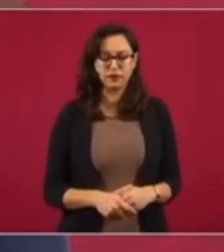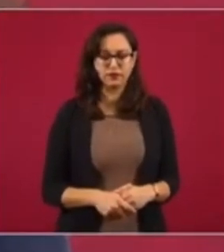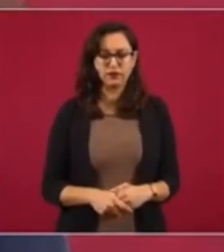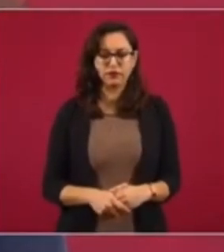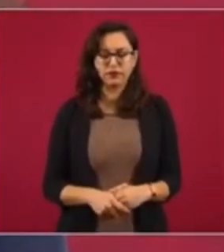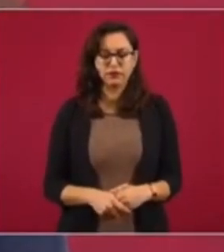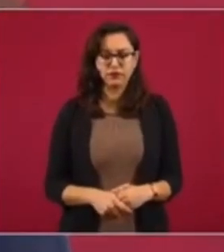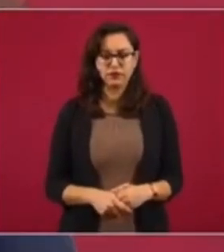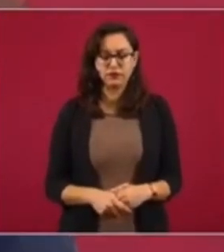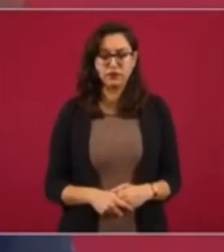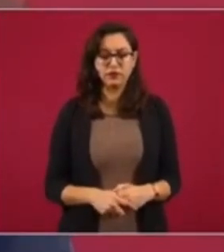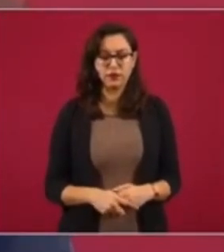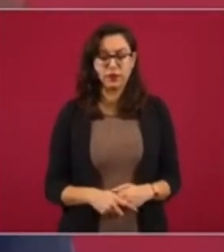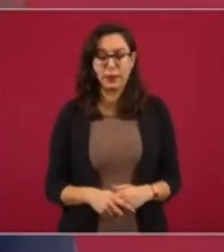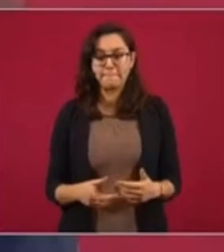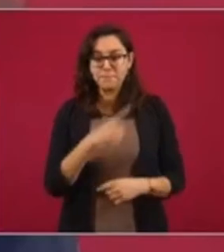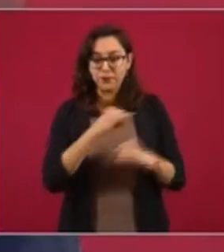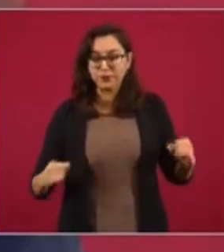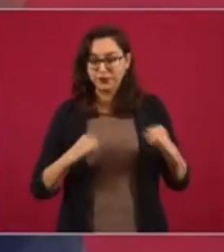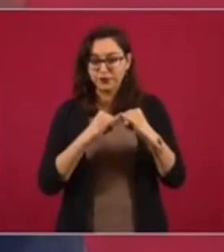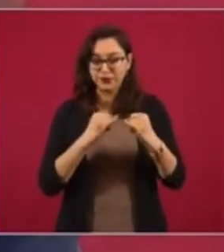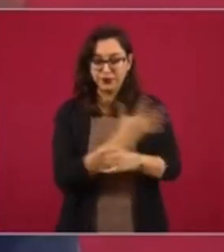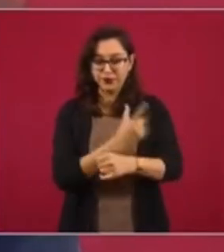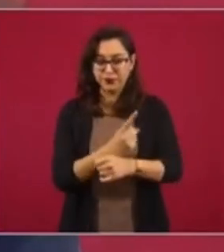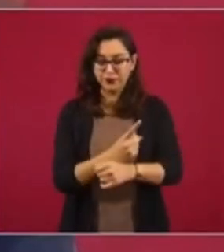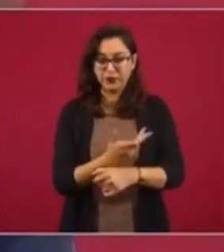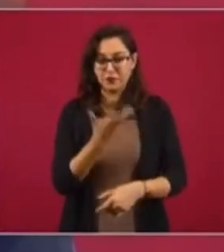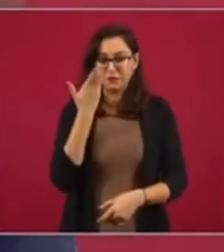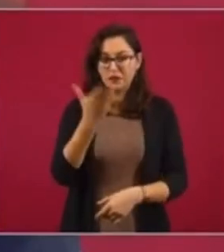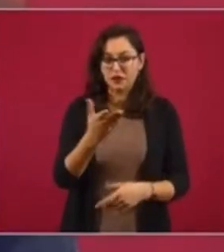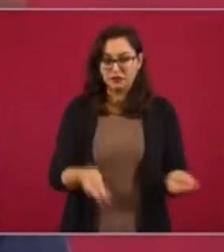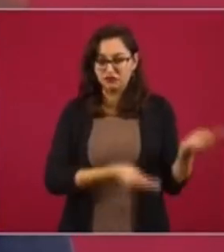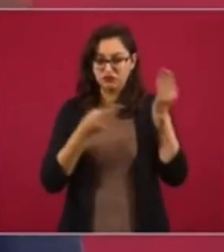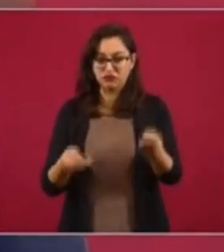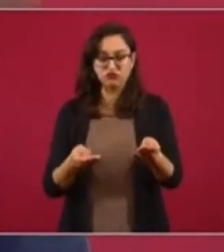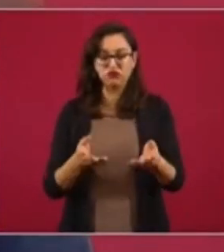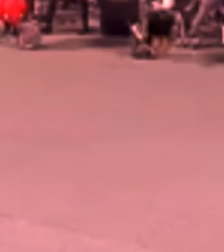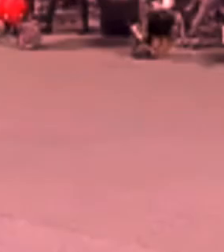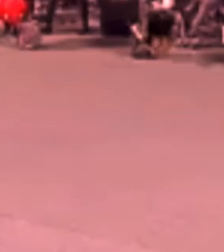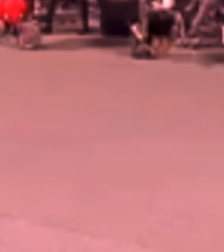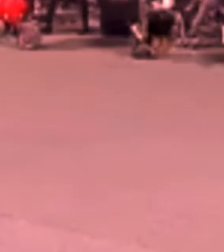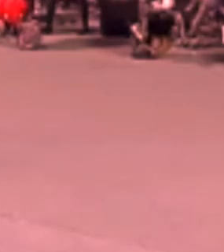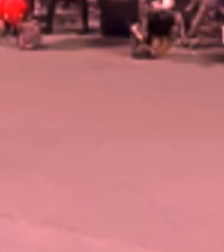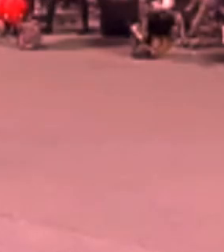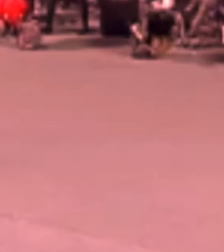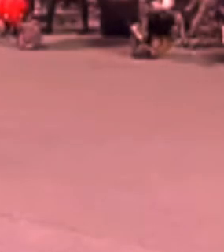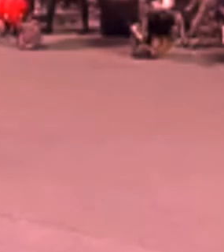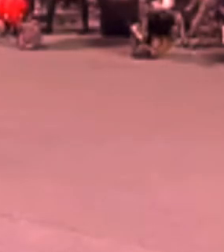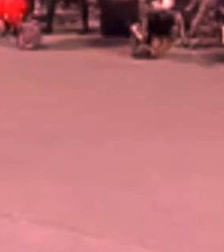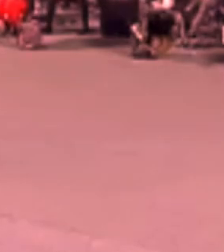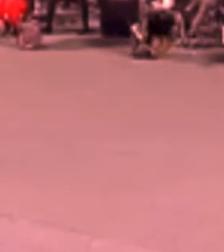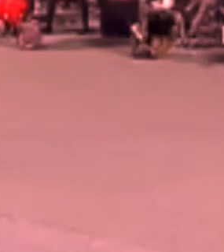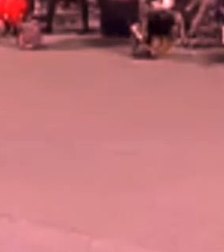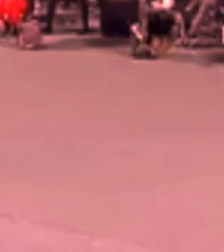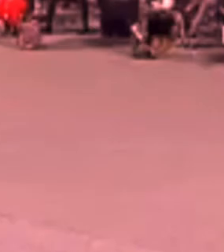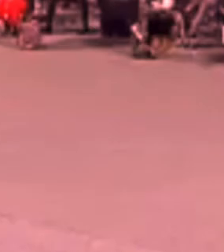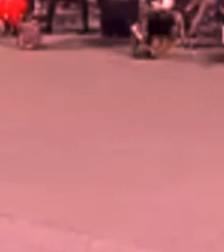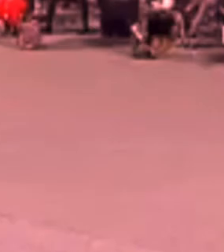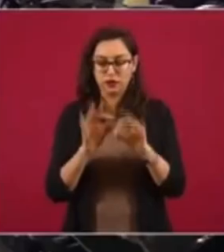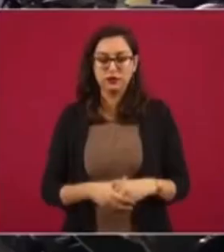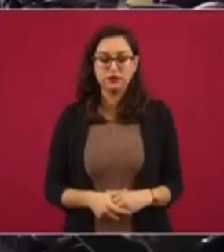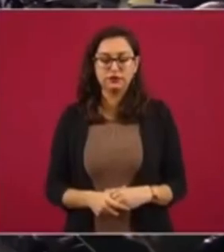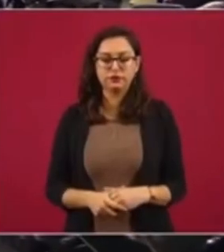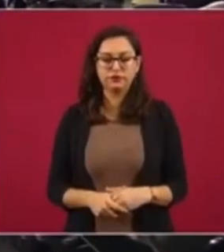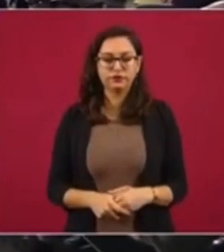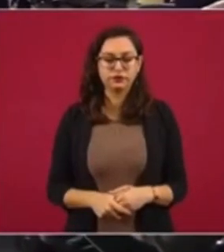¿Cómo se llama el instituto de la transparencia? ¿No? Que yo entregue la encuesta y de una vez se las voy a poner aquí. No cuesta porque la hace el mismo